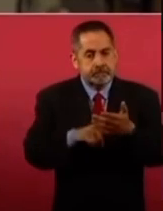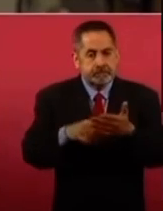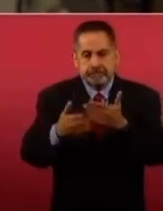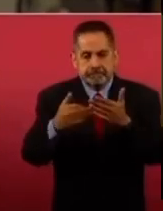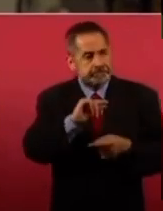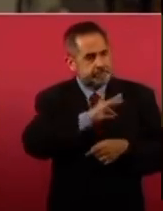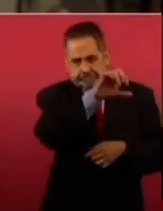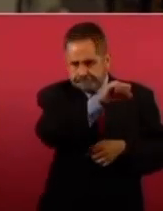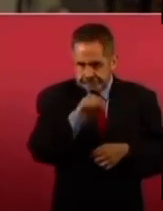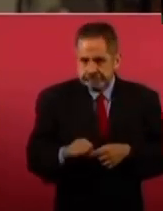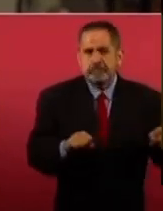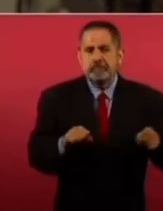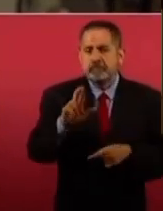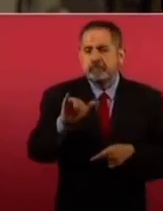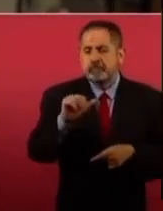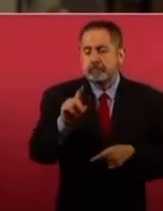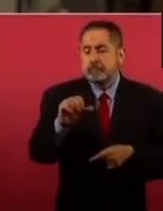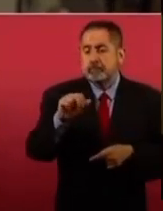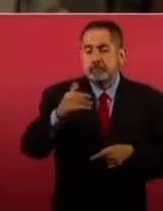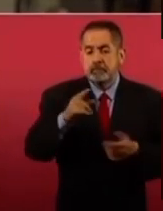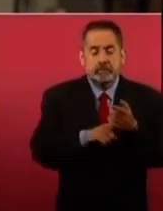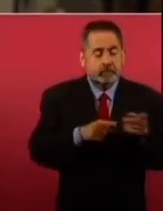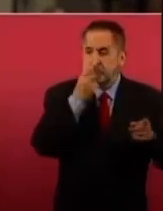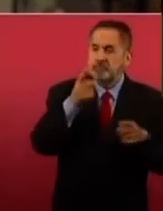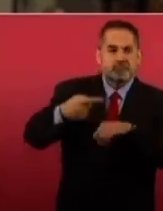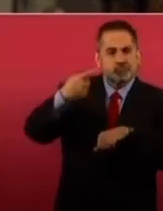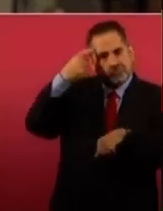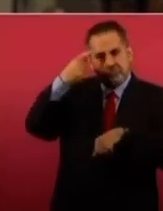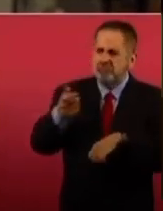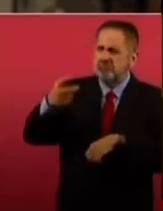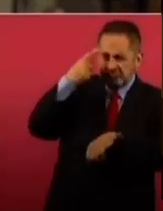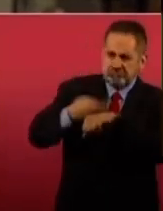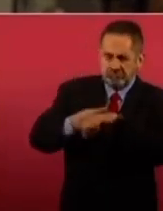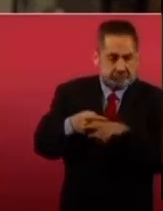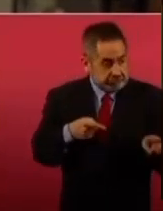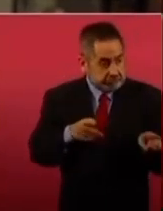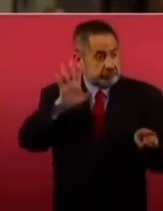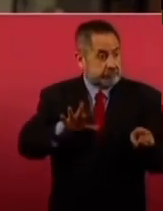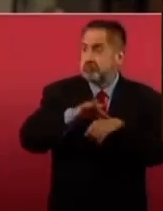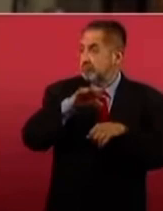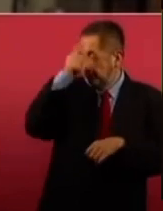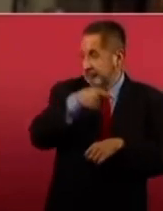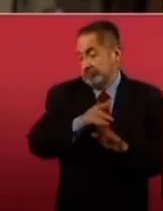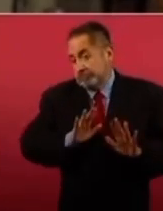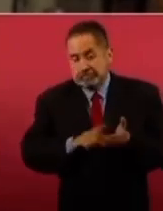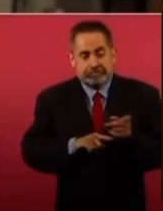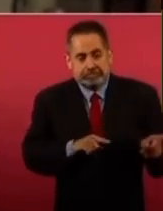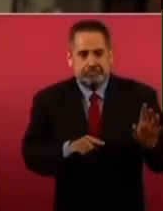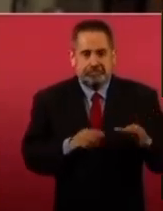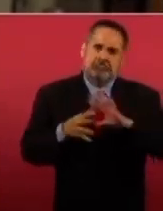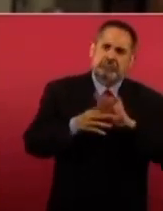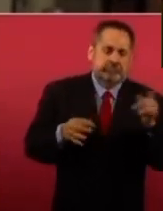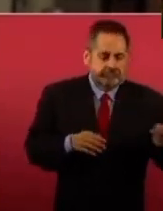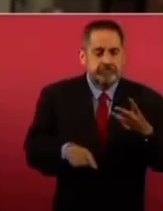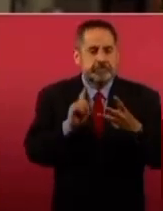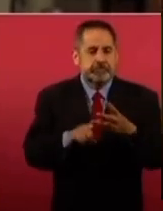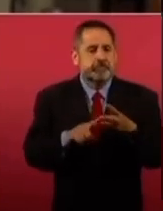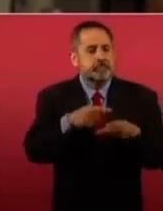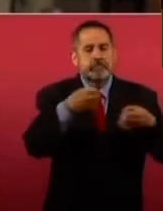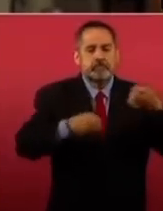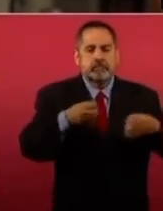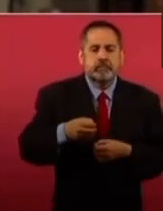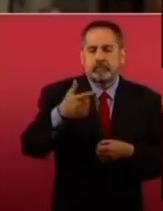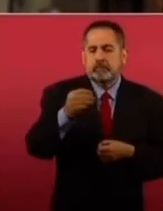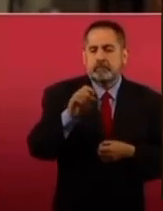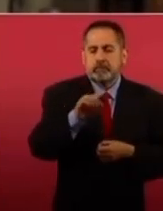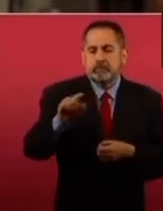faltando especialista lo pueden traer, a Ricardo Anaya, que ayer lo llamó esquizofrénico, yo no sé si es psiquiatra para emitir un juicio médico. También tenemos al juez